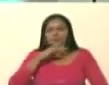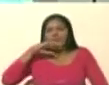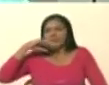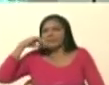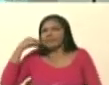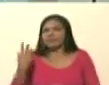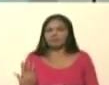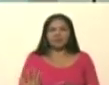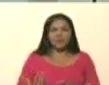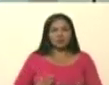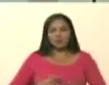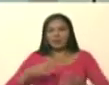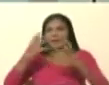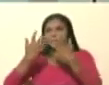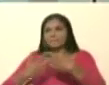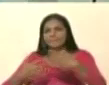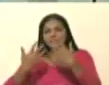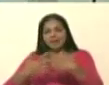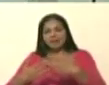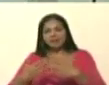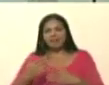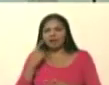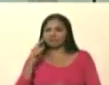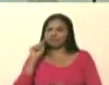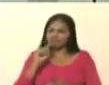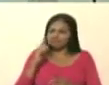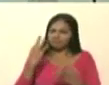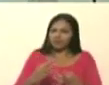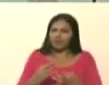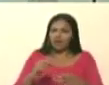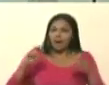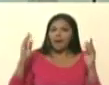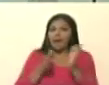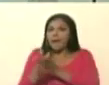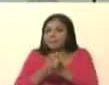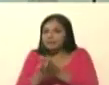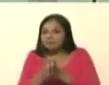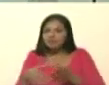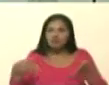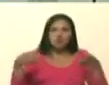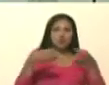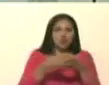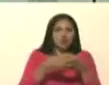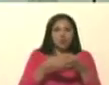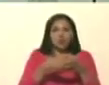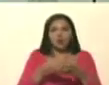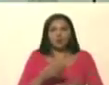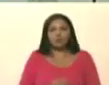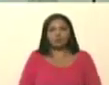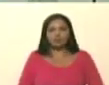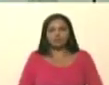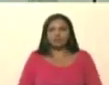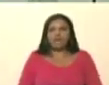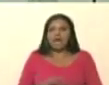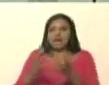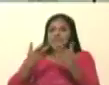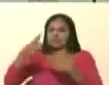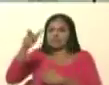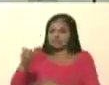una empresa que es precisamente el emprendimiento de un grupo de empresarios